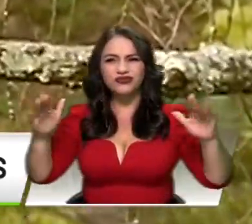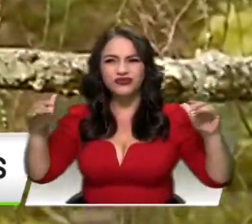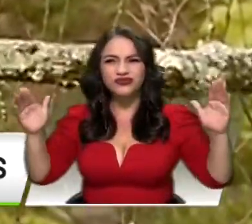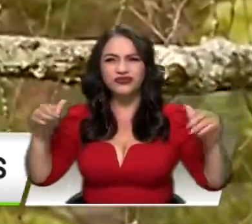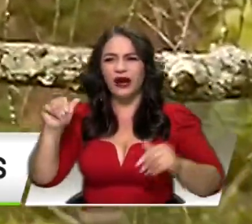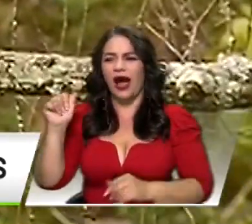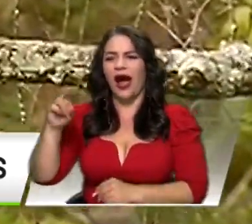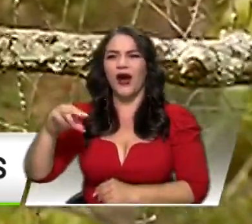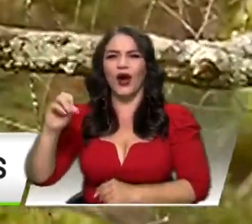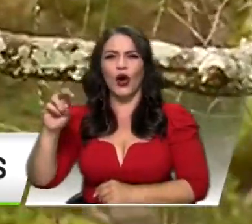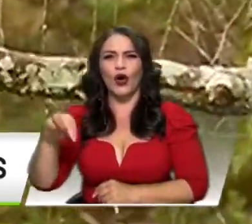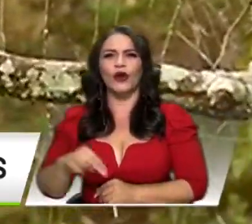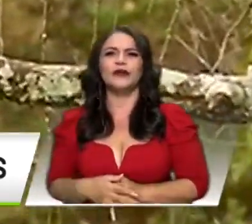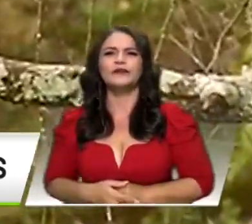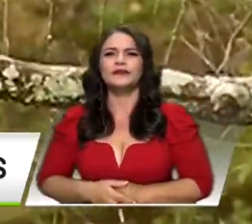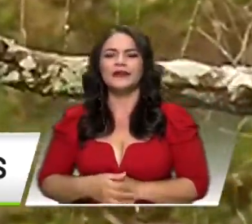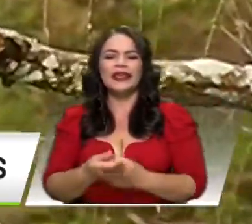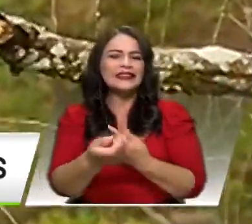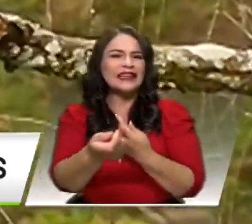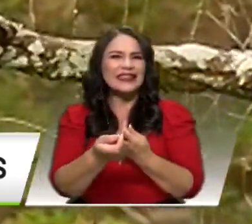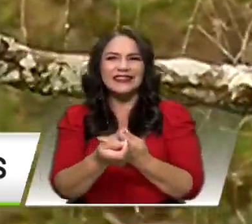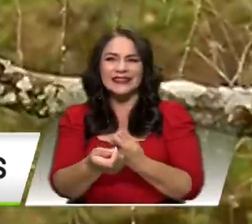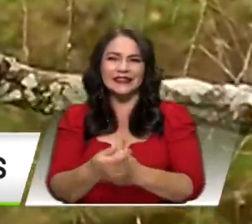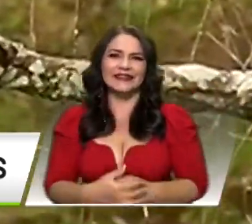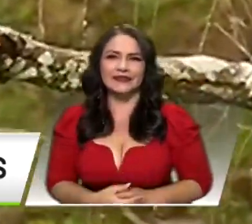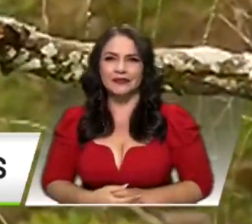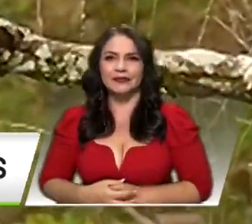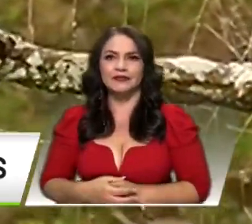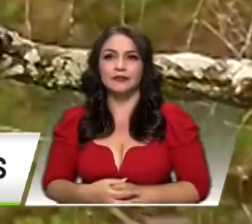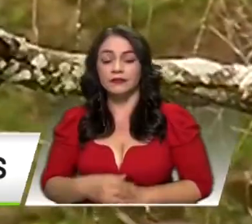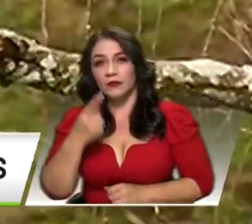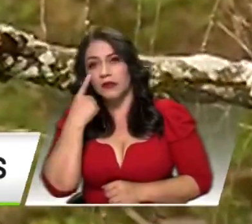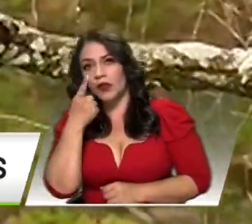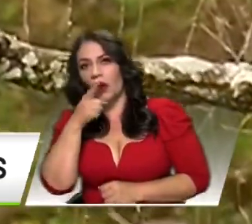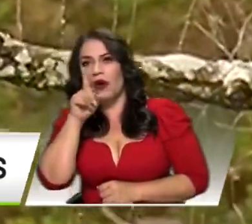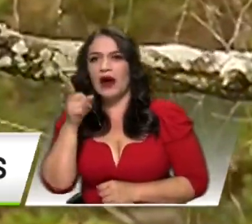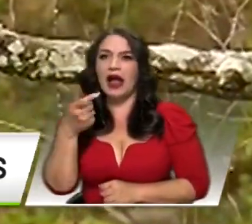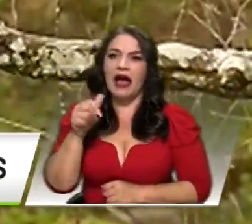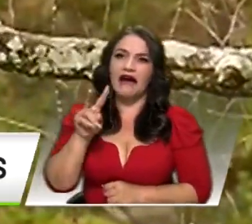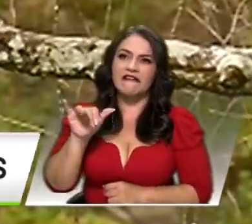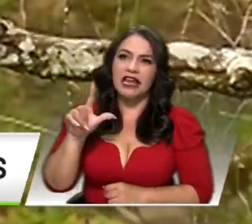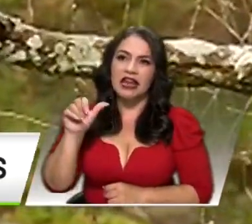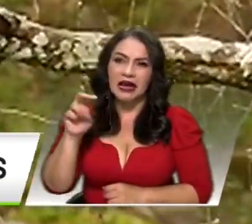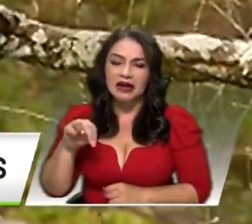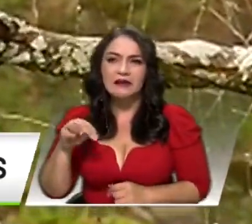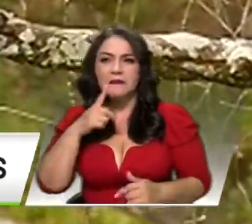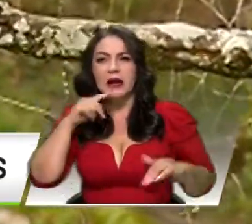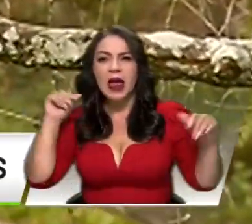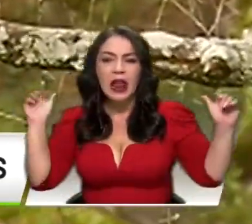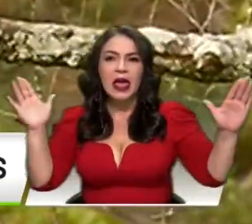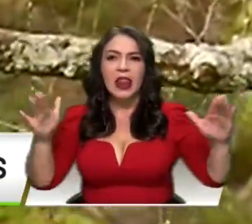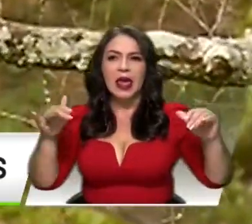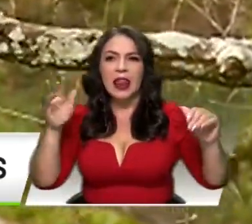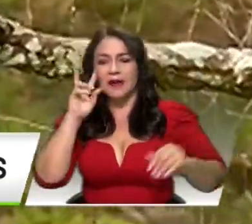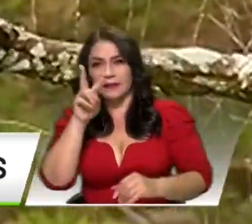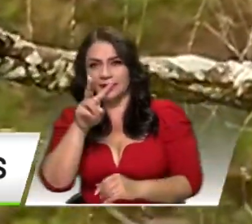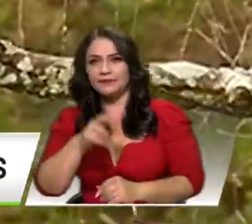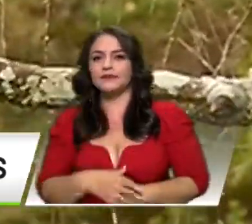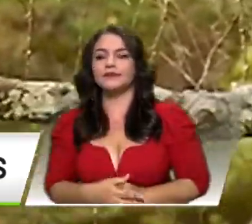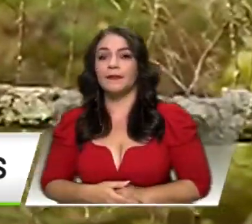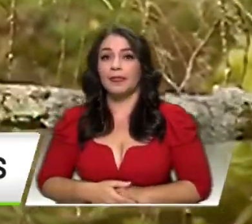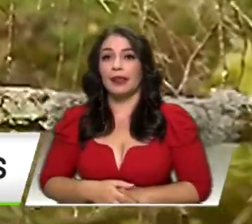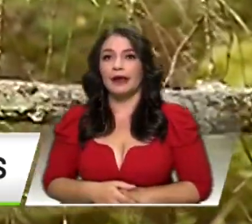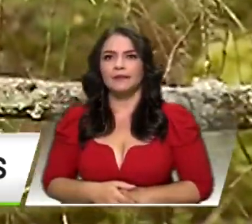posa también muy cerca, lo que conocemos como gavilán también, que hace presencia aquí, pero si